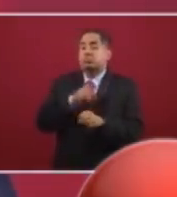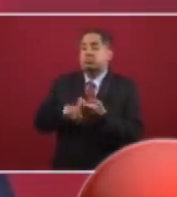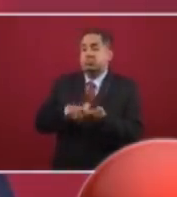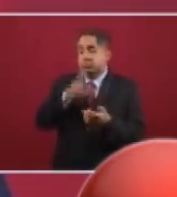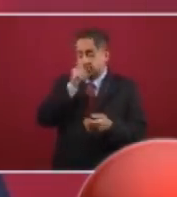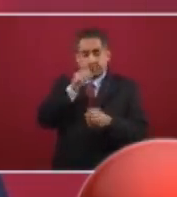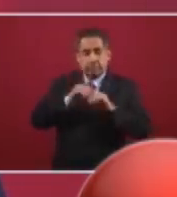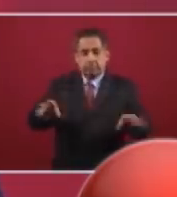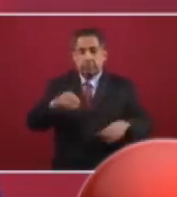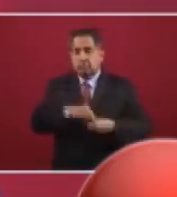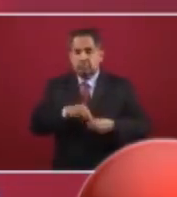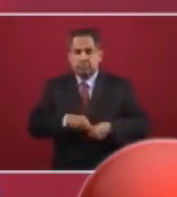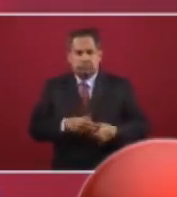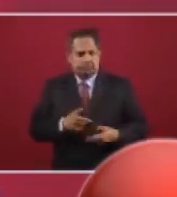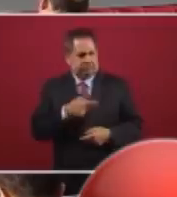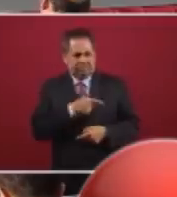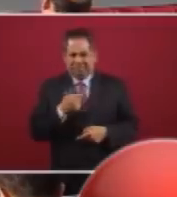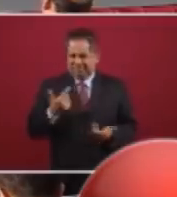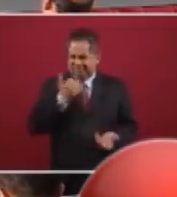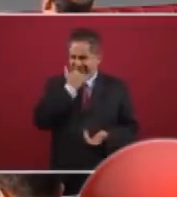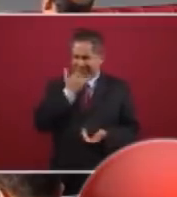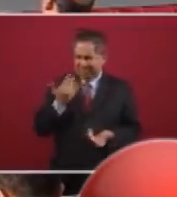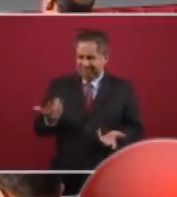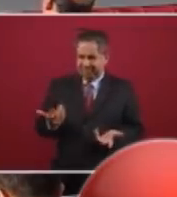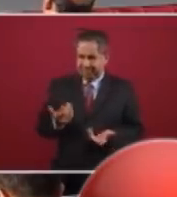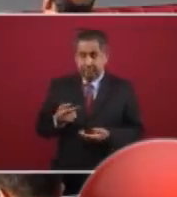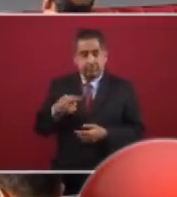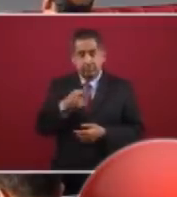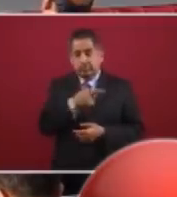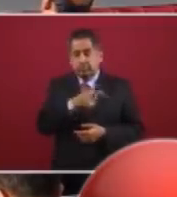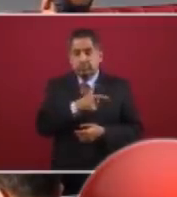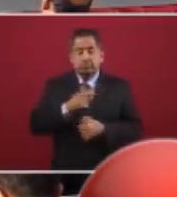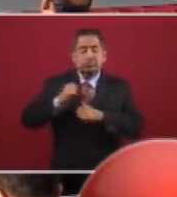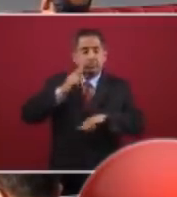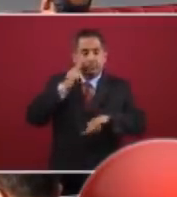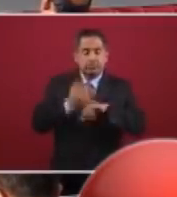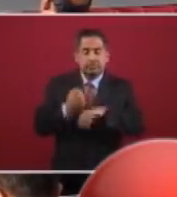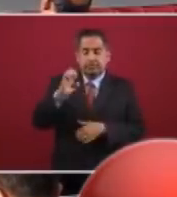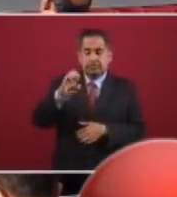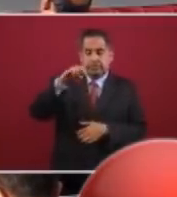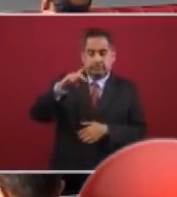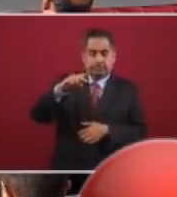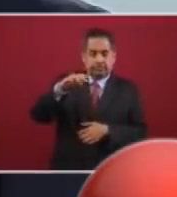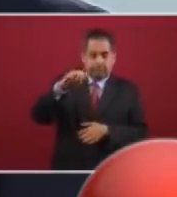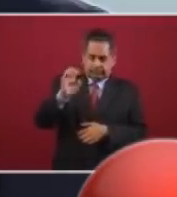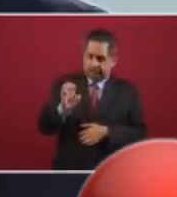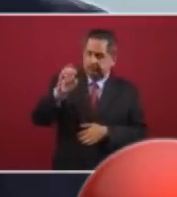sí eso lo manejaba el estado mayor presidencial